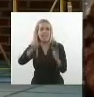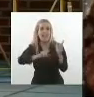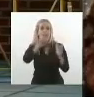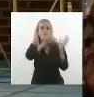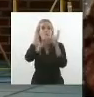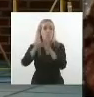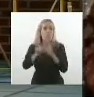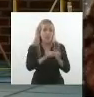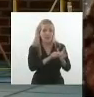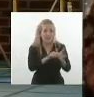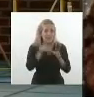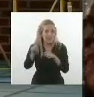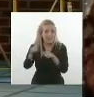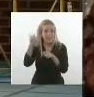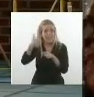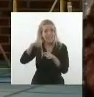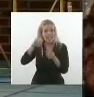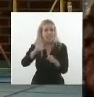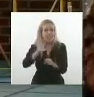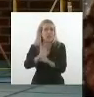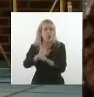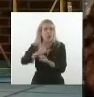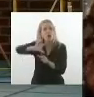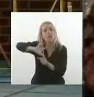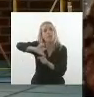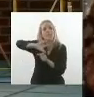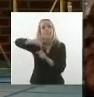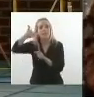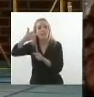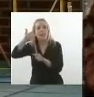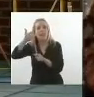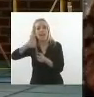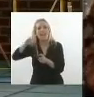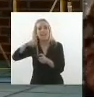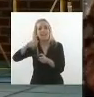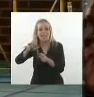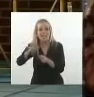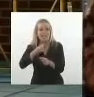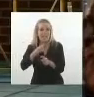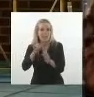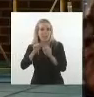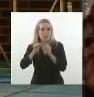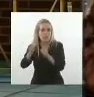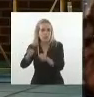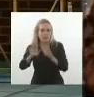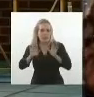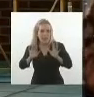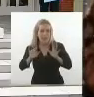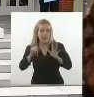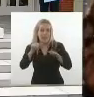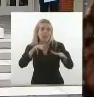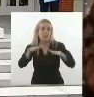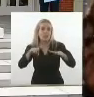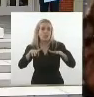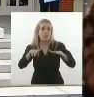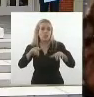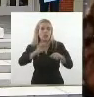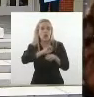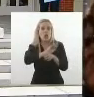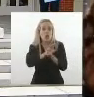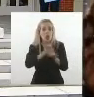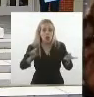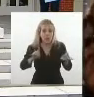despedido fue werner que era el encargado para la región y uno de los que gestionó de primera mano esto con mauricio macri le pegar una patada